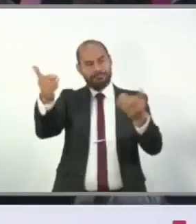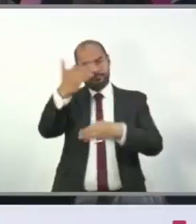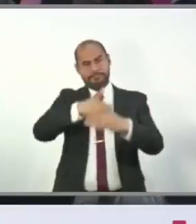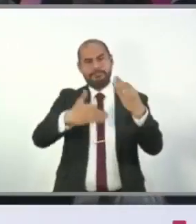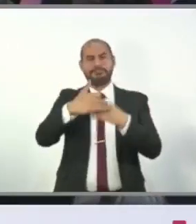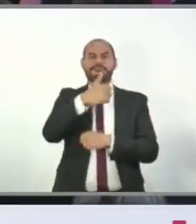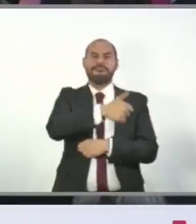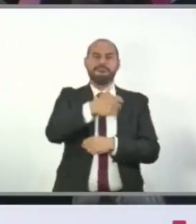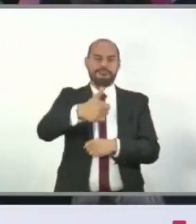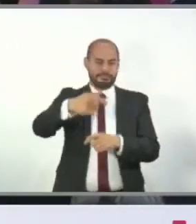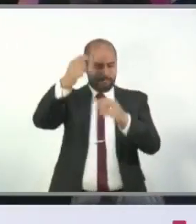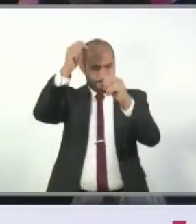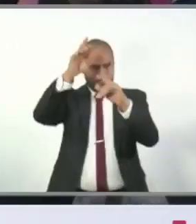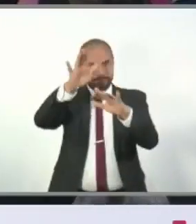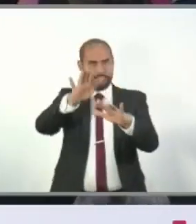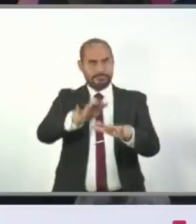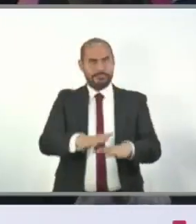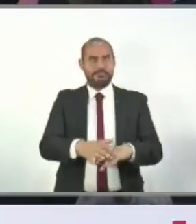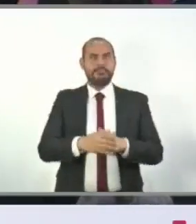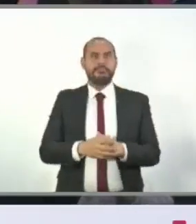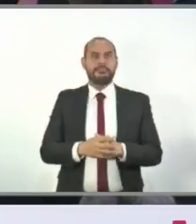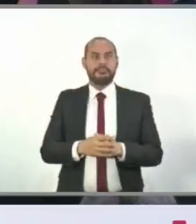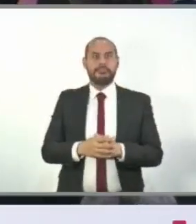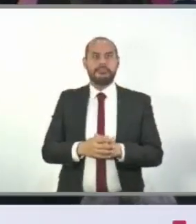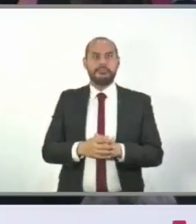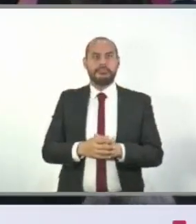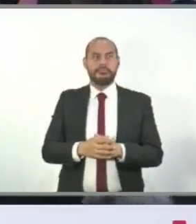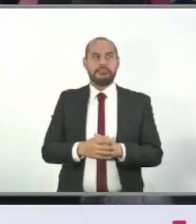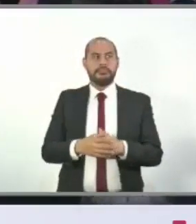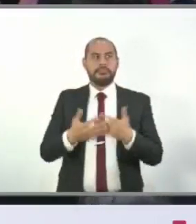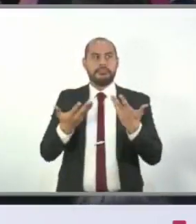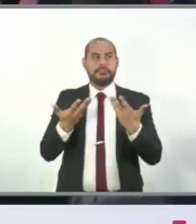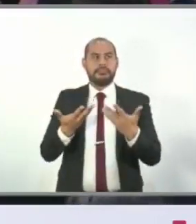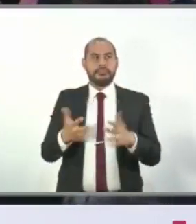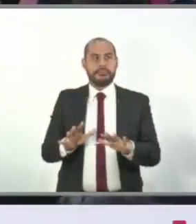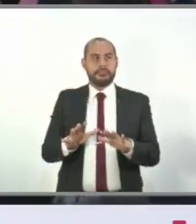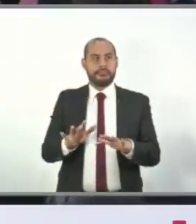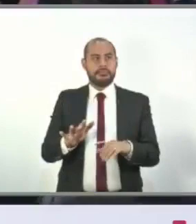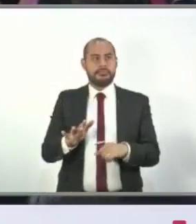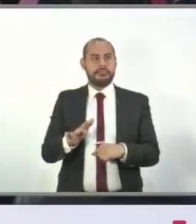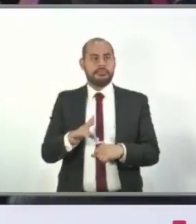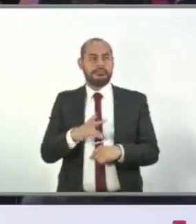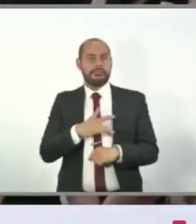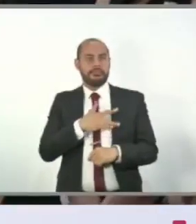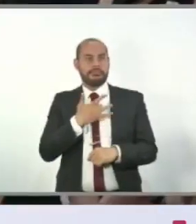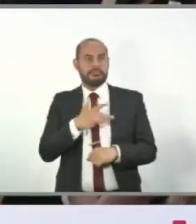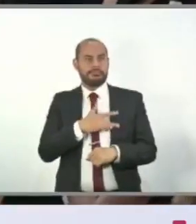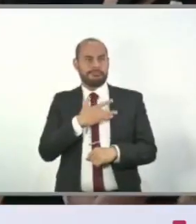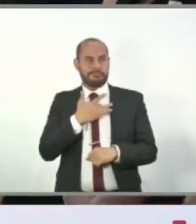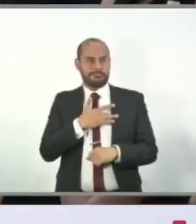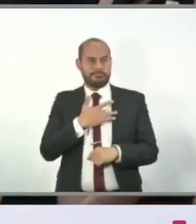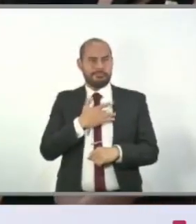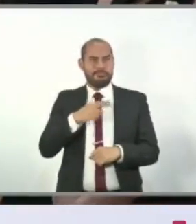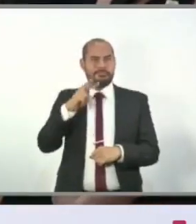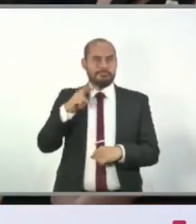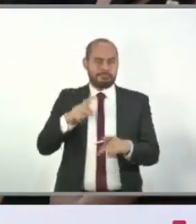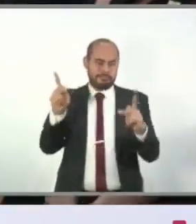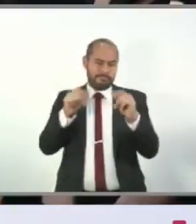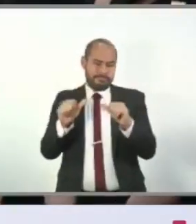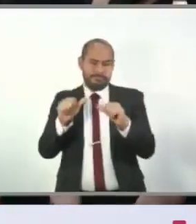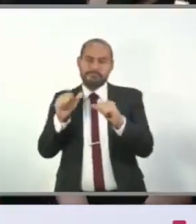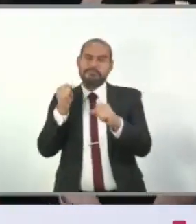todos y cada uno de ustedes. Y con tu espíritu. Nos podemos dar un símbolo, un signo sincero de paz.